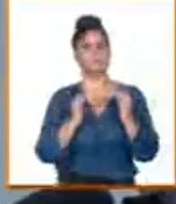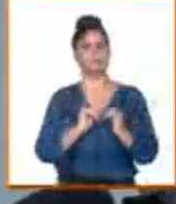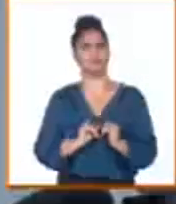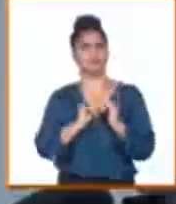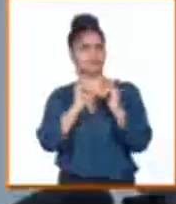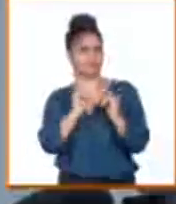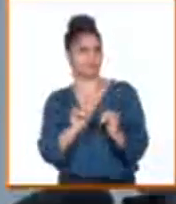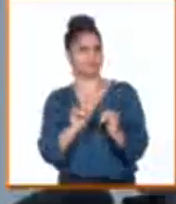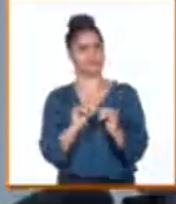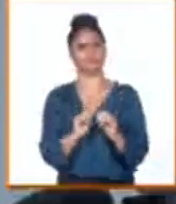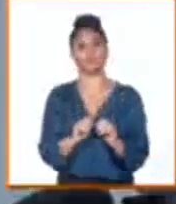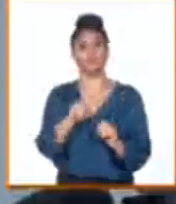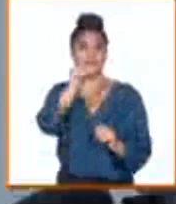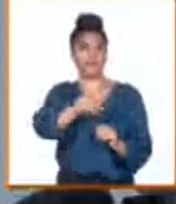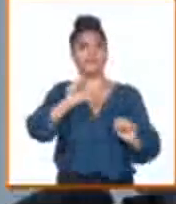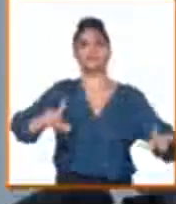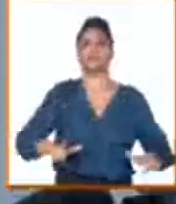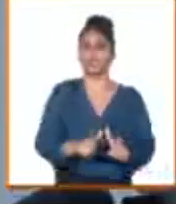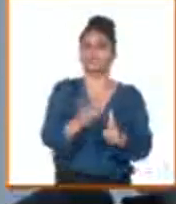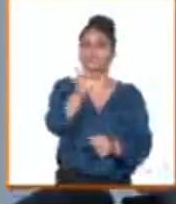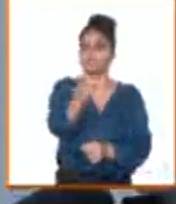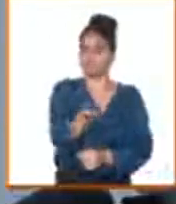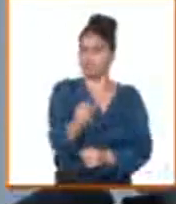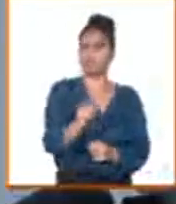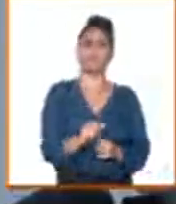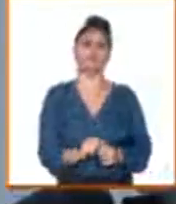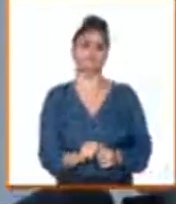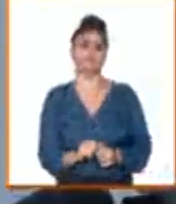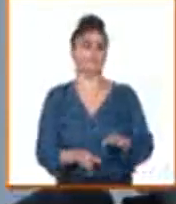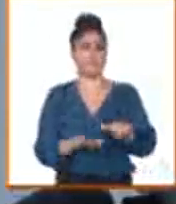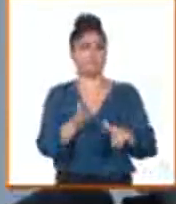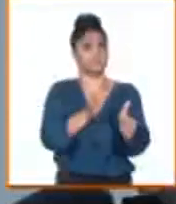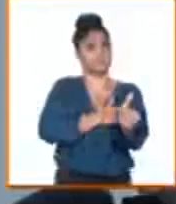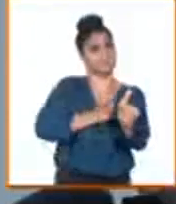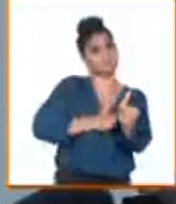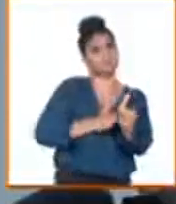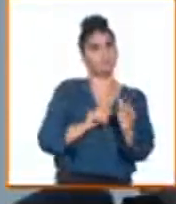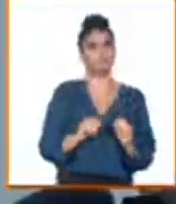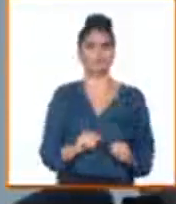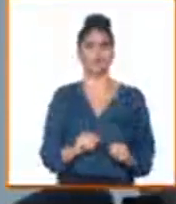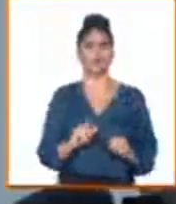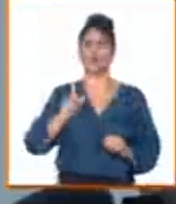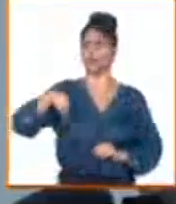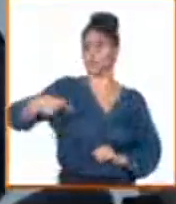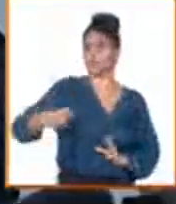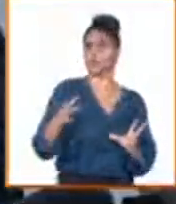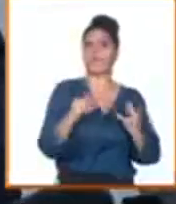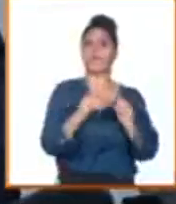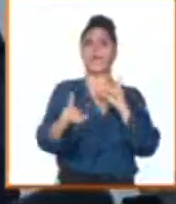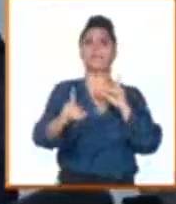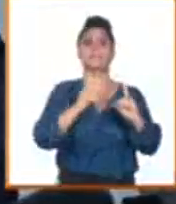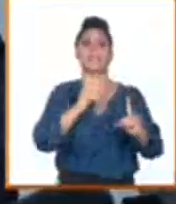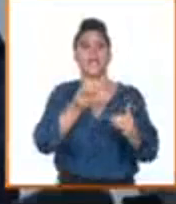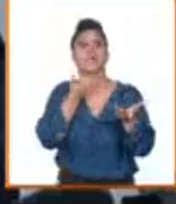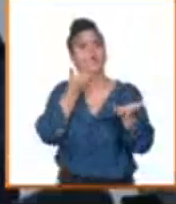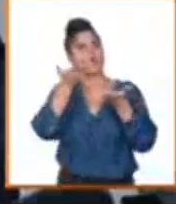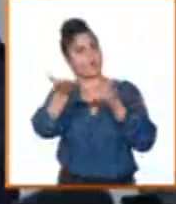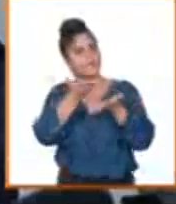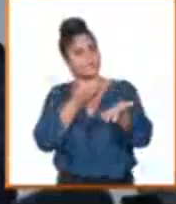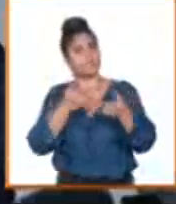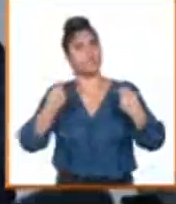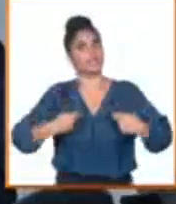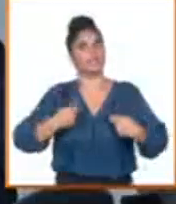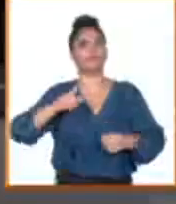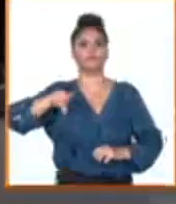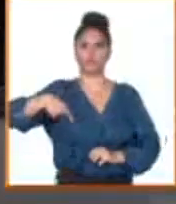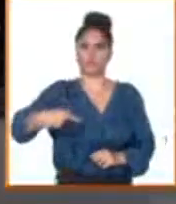actúe, sino que ahí hay que estar construyendo todos los días consensos y diálogos para lograr los objetivos que pretendamos. Bueno, es parte